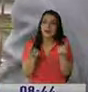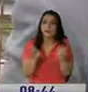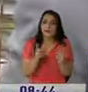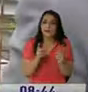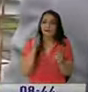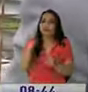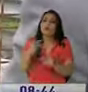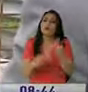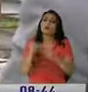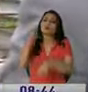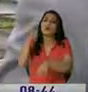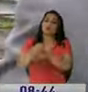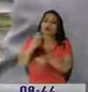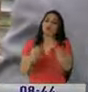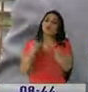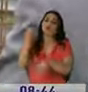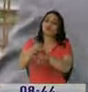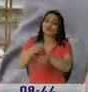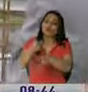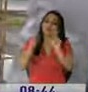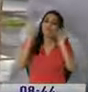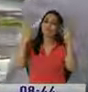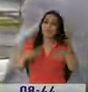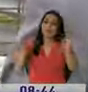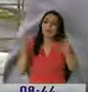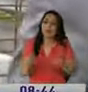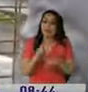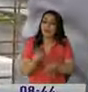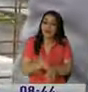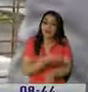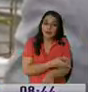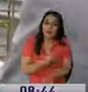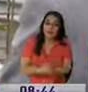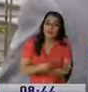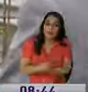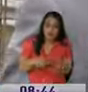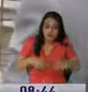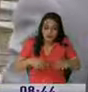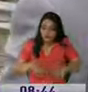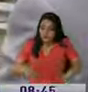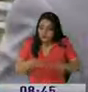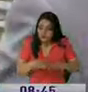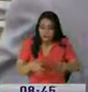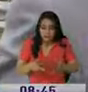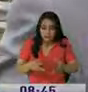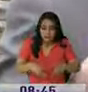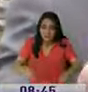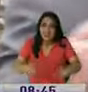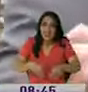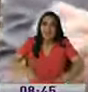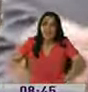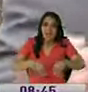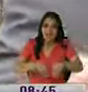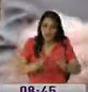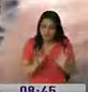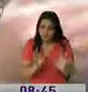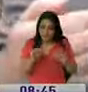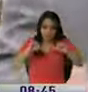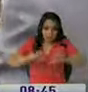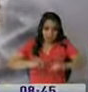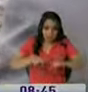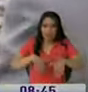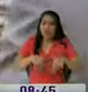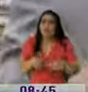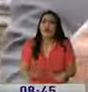pasos para dar soluciones. Entonces yo tengo que hacer un análisis, motivar, tengo que hacer estudios, tengo que cumplir una serie de pasos y